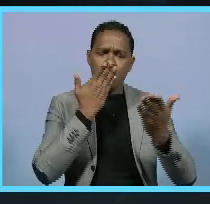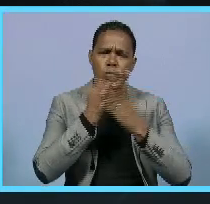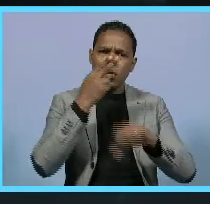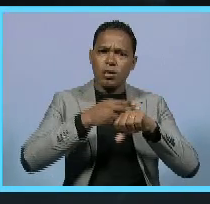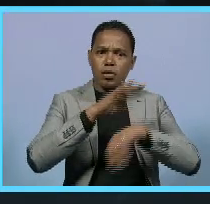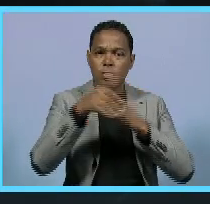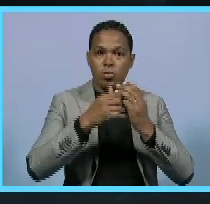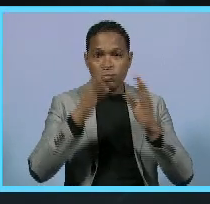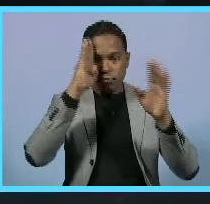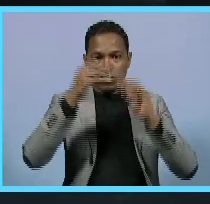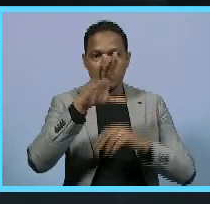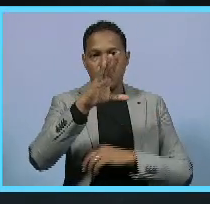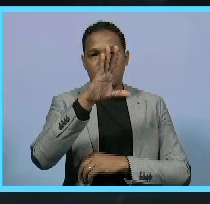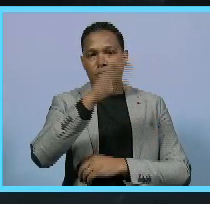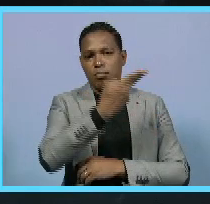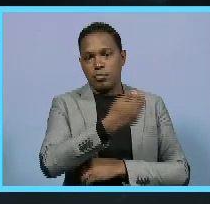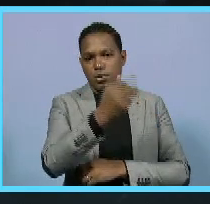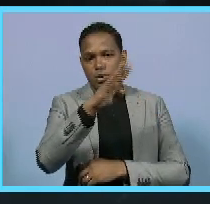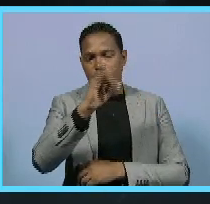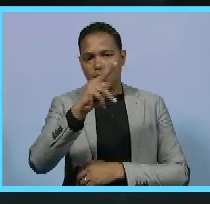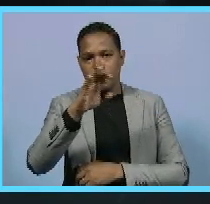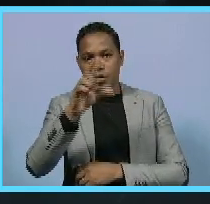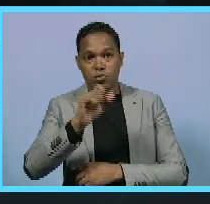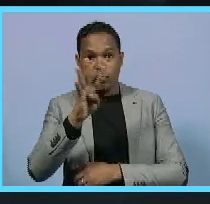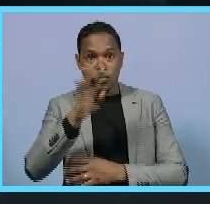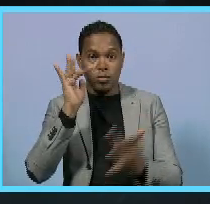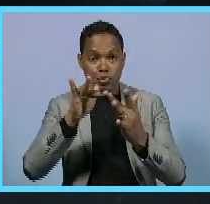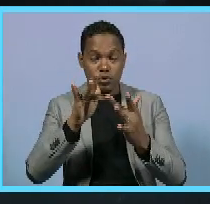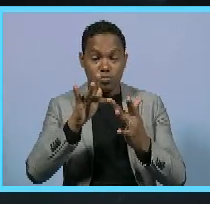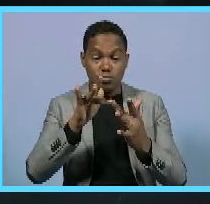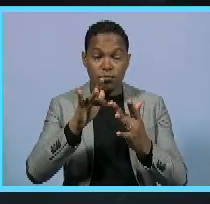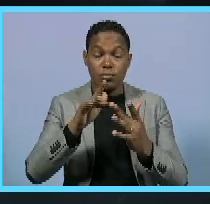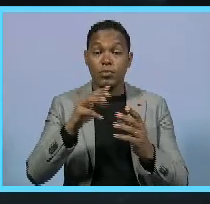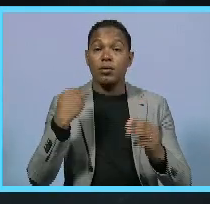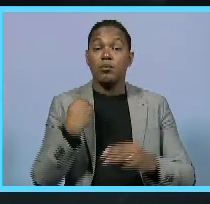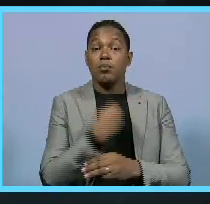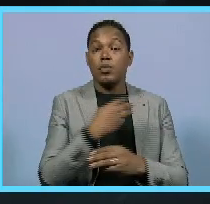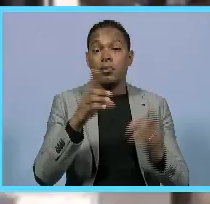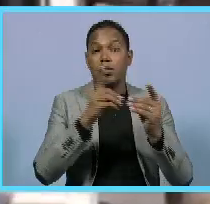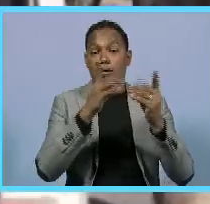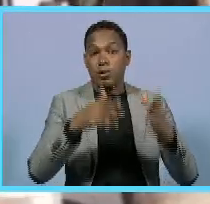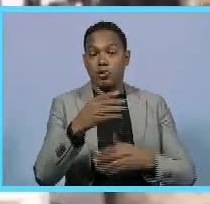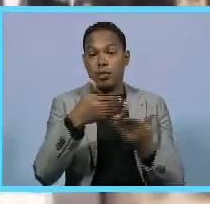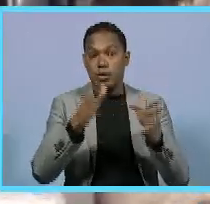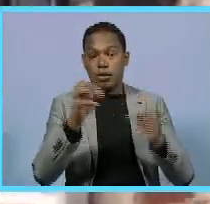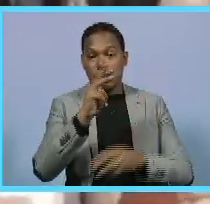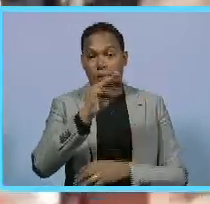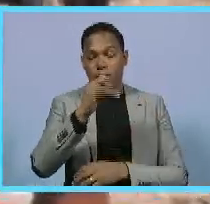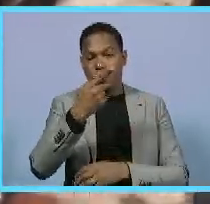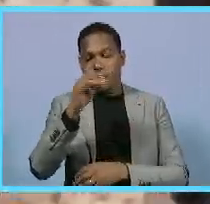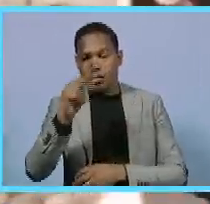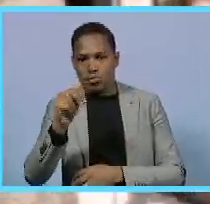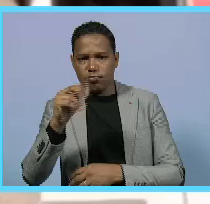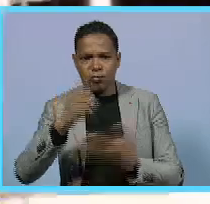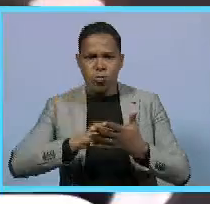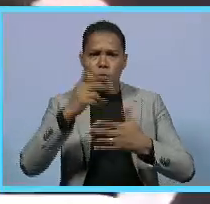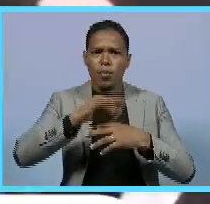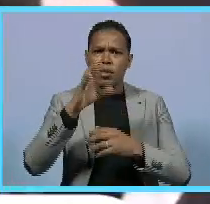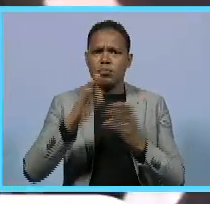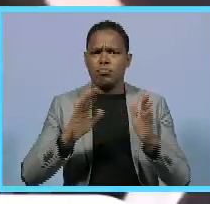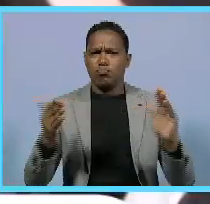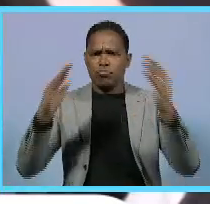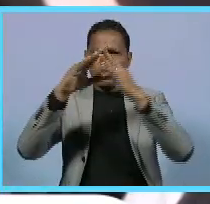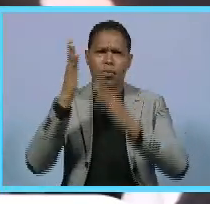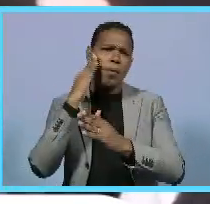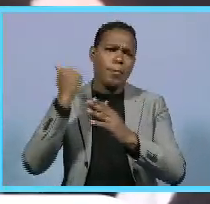Buenas tardes, le saluda Charis Melo en el 4 Conecta. Agentes de la Dirección General de Migración realizaron un operativo en Loma de